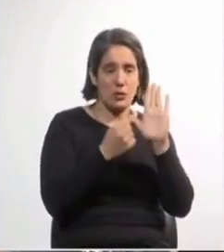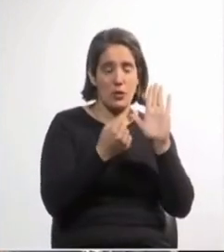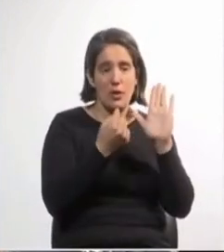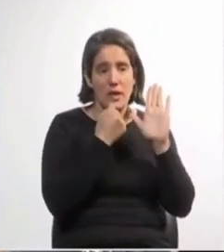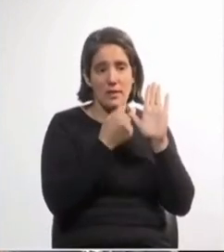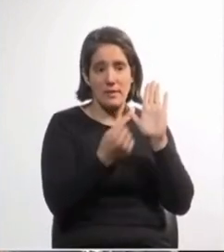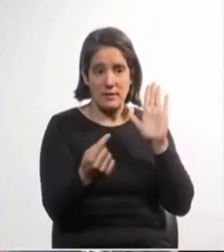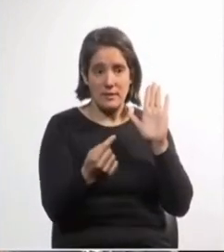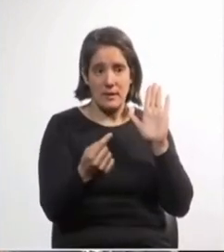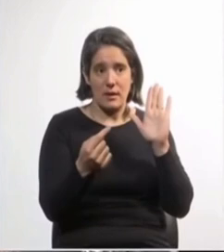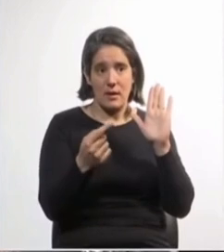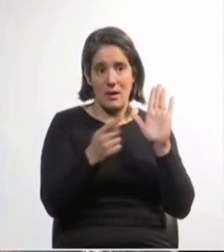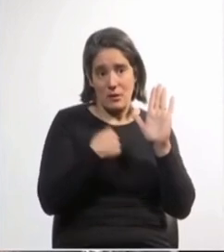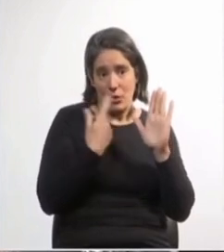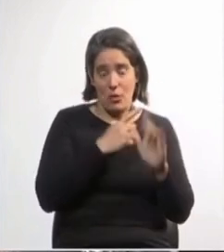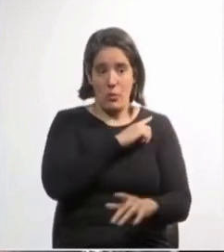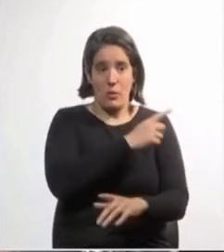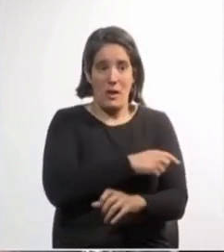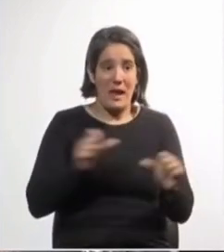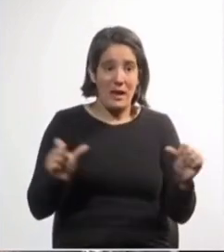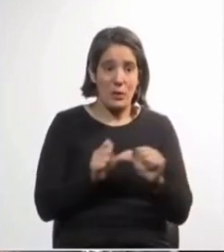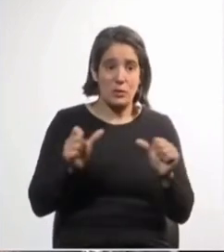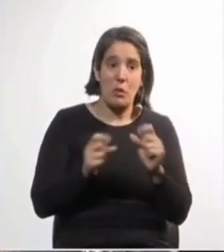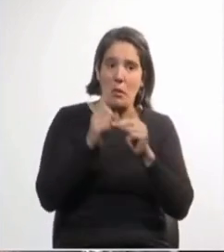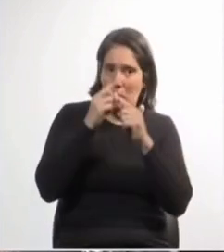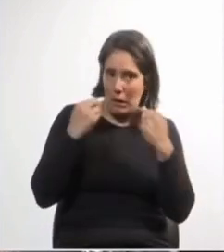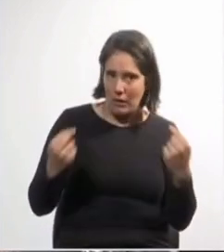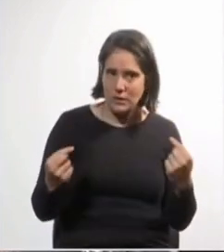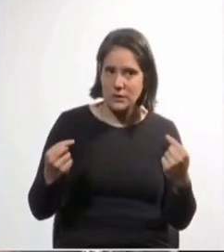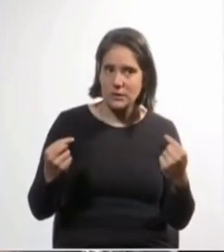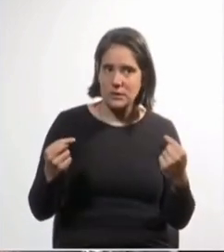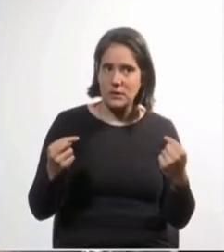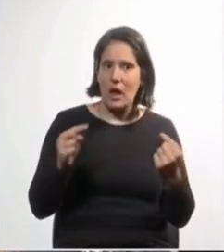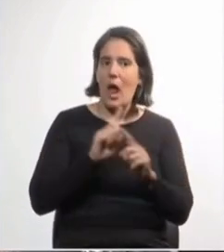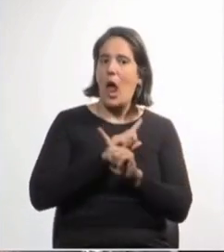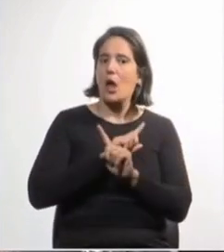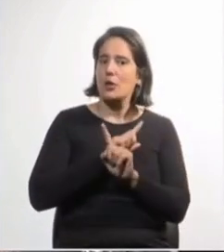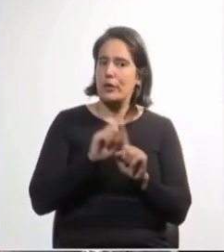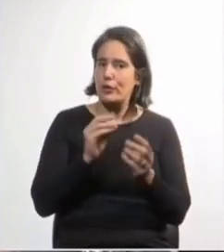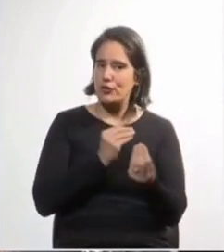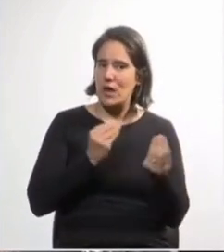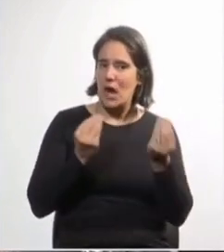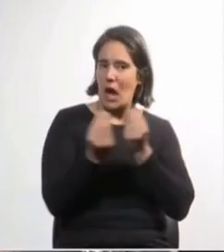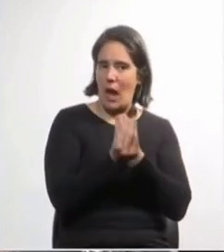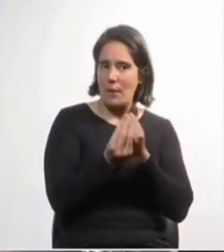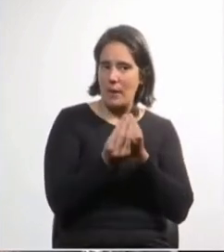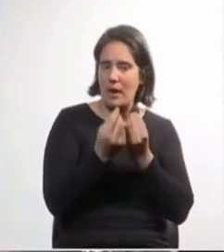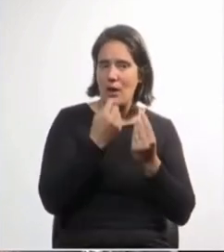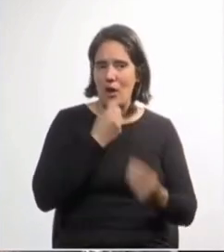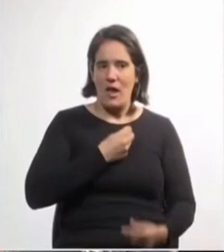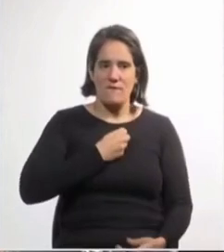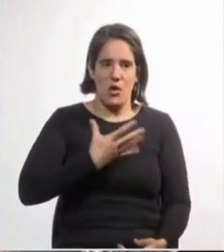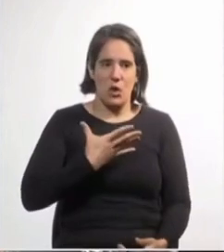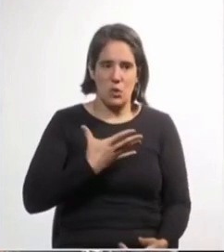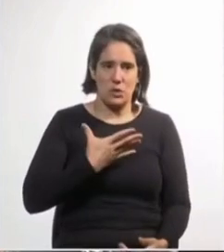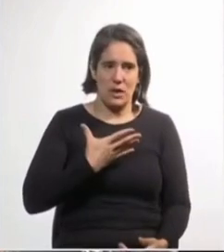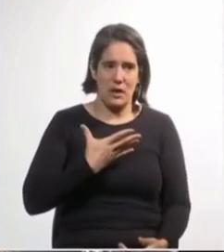iniciativa privativa del Poder Ejecutivo para algunas cosas, no se sustituye eso con la voluntad